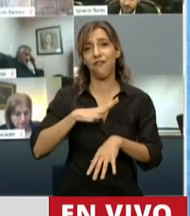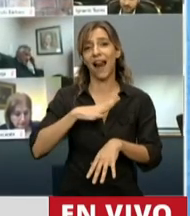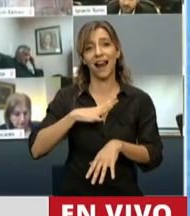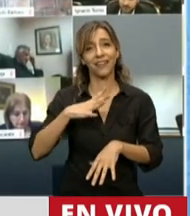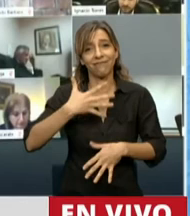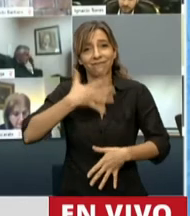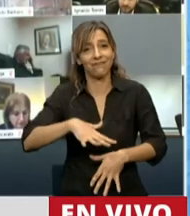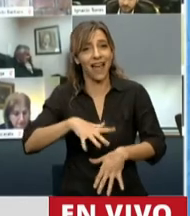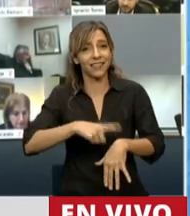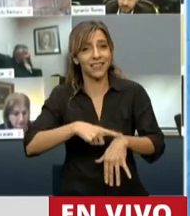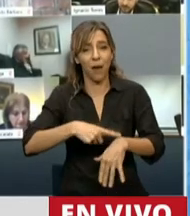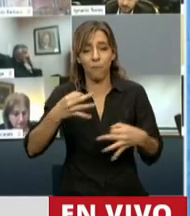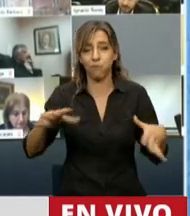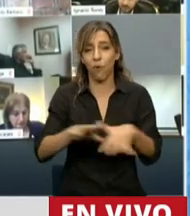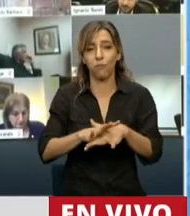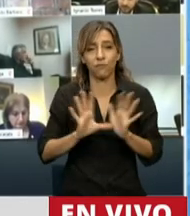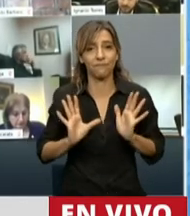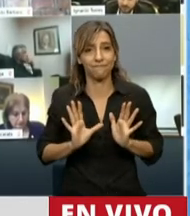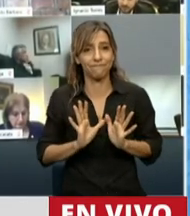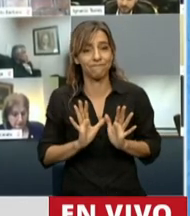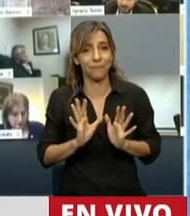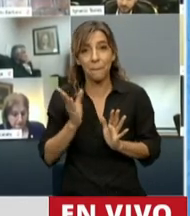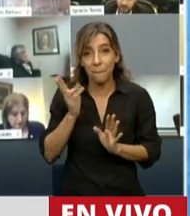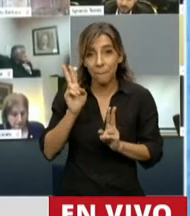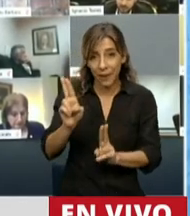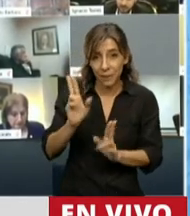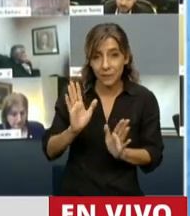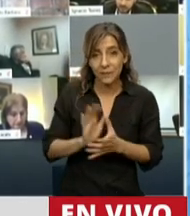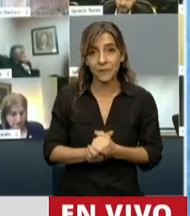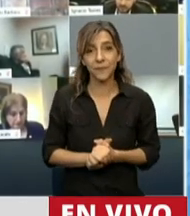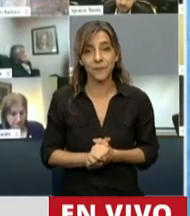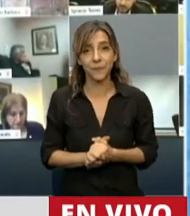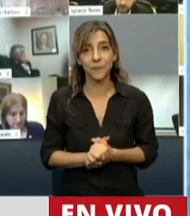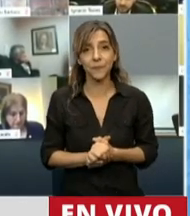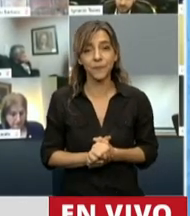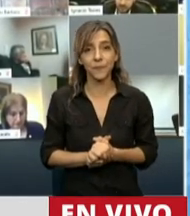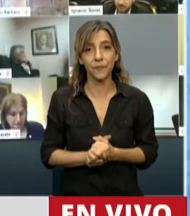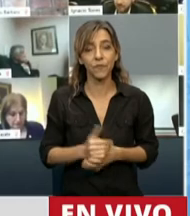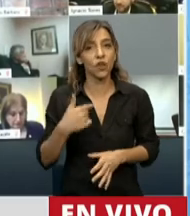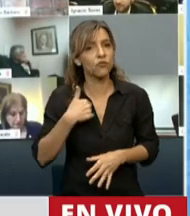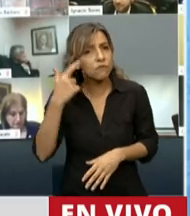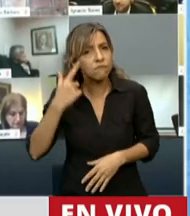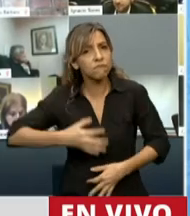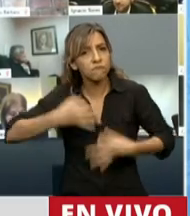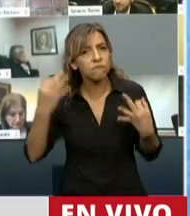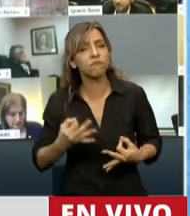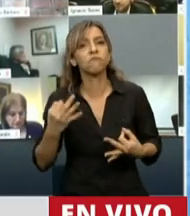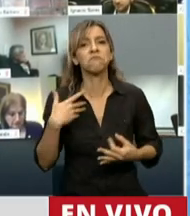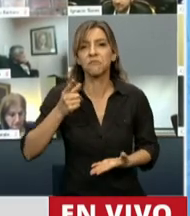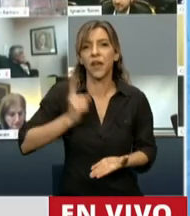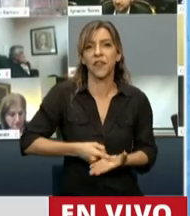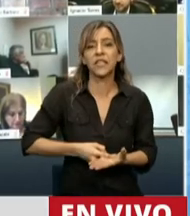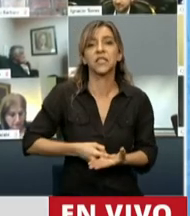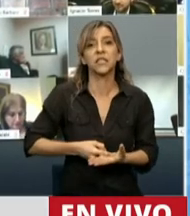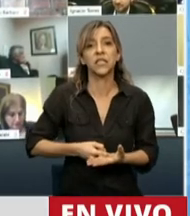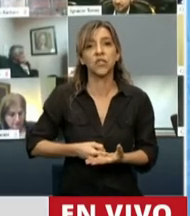tiempos parlamentarios, si me permite, señor presidente. Yo estoy convencido que esa decisión del